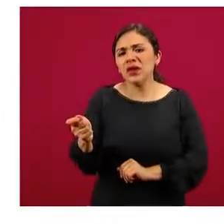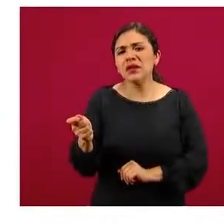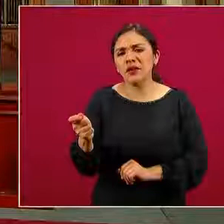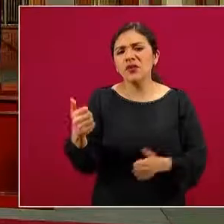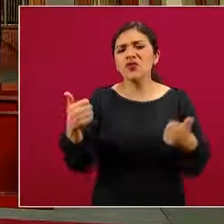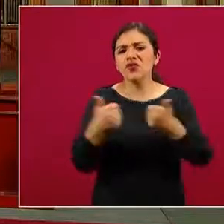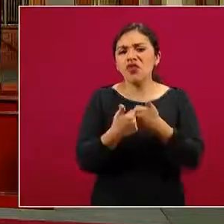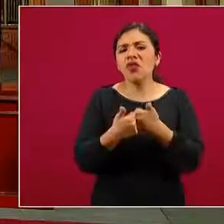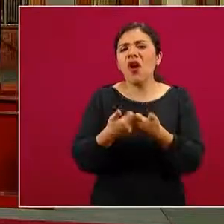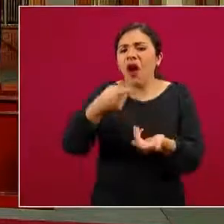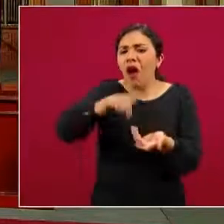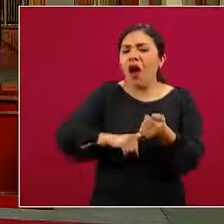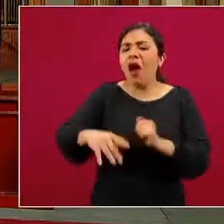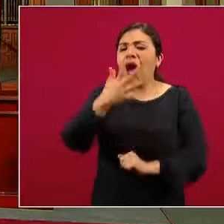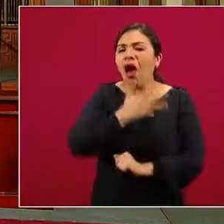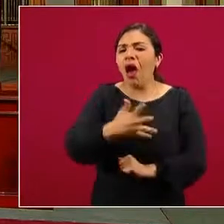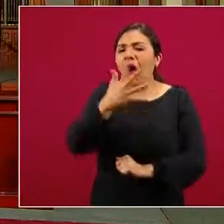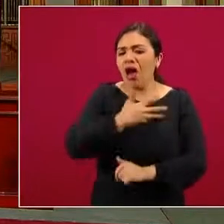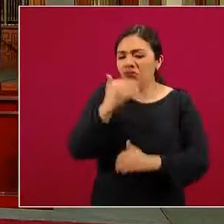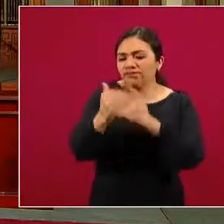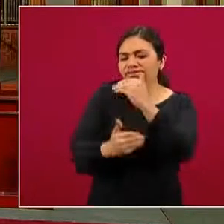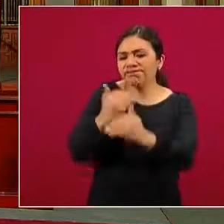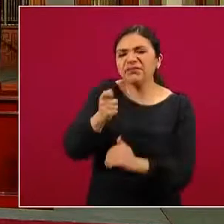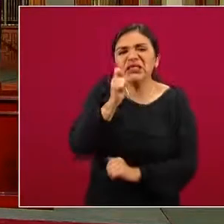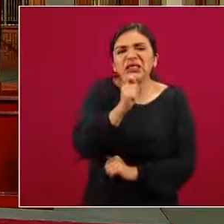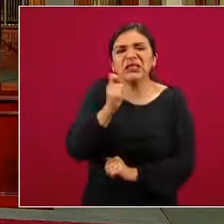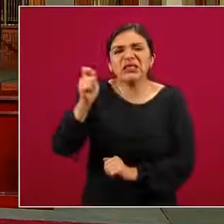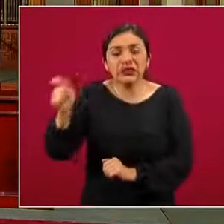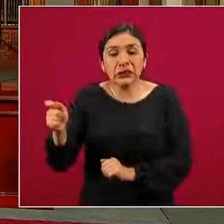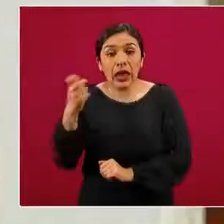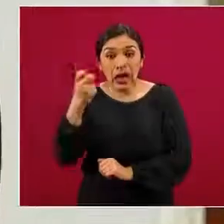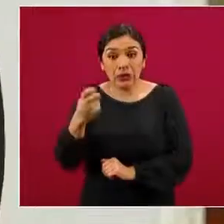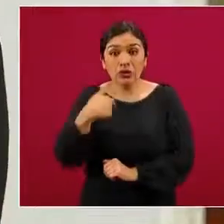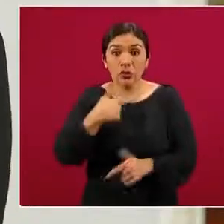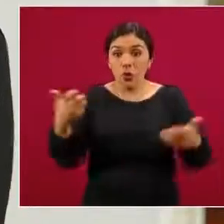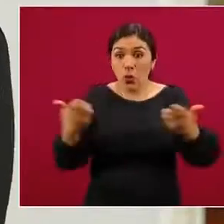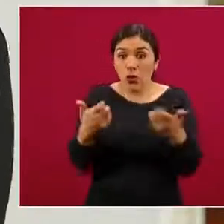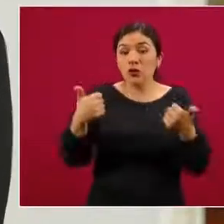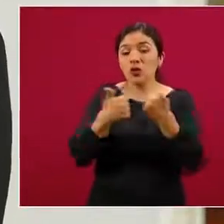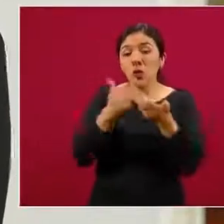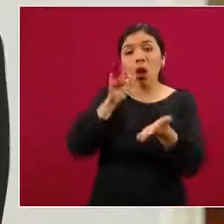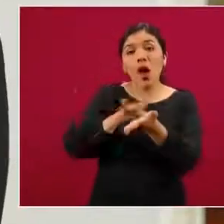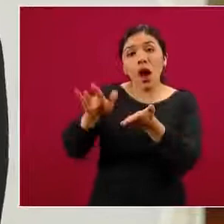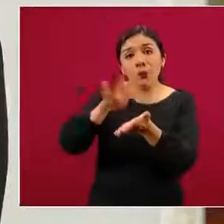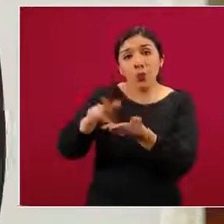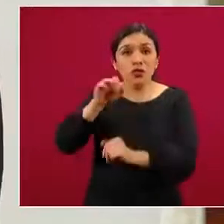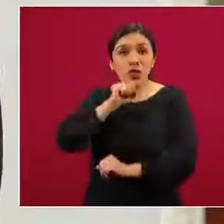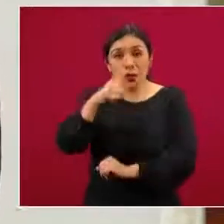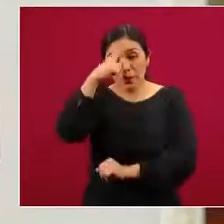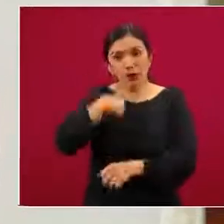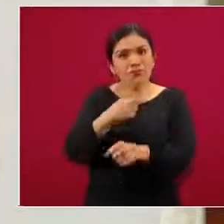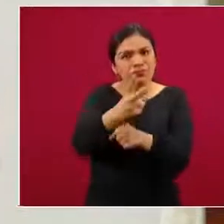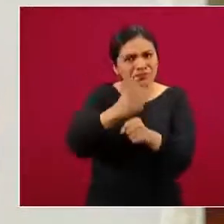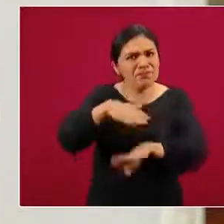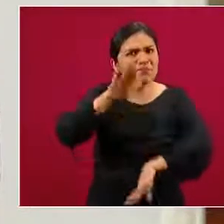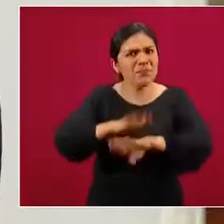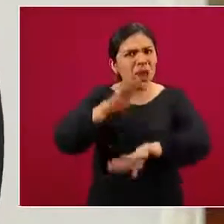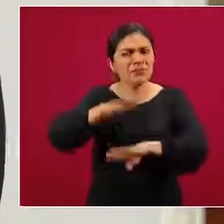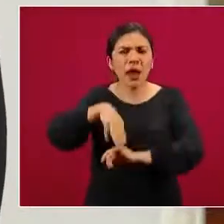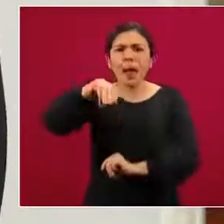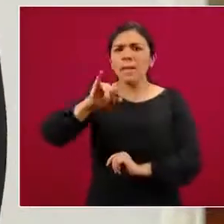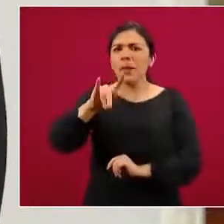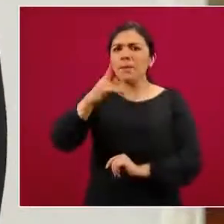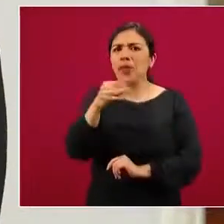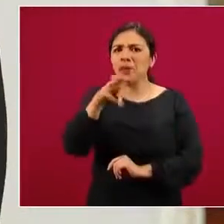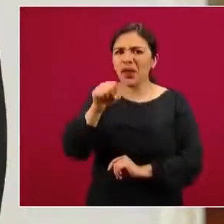los grandes avances que hemos tenido, y ahí estamos también nosotros apoyando para invitar a más MIPYMES